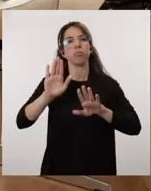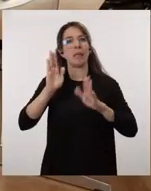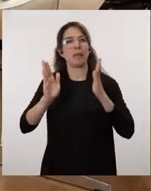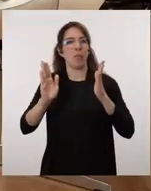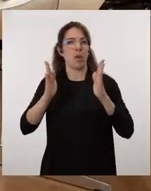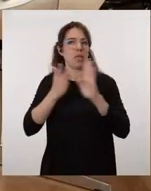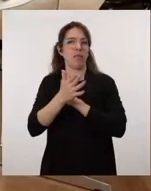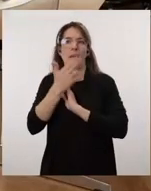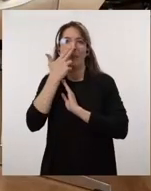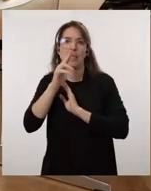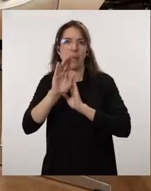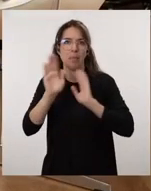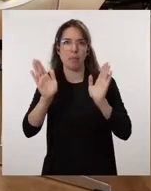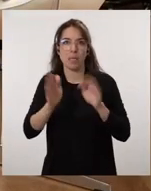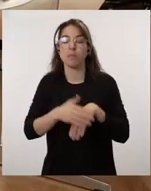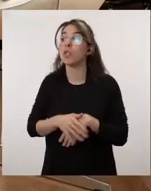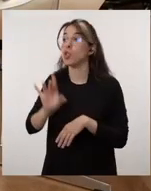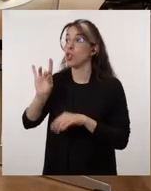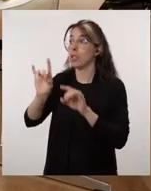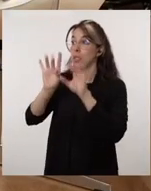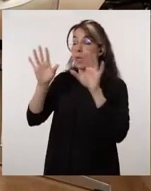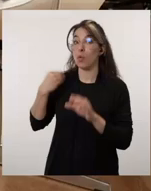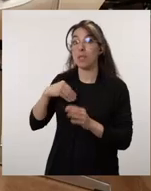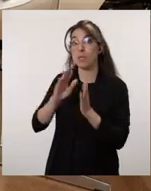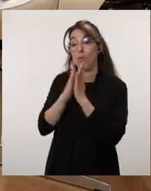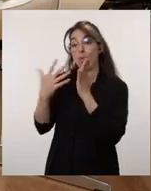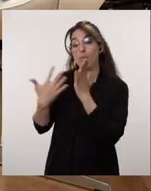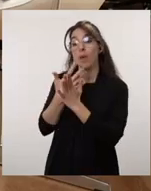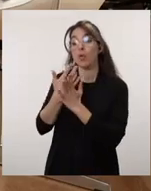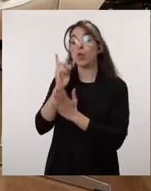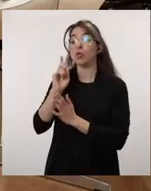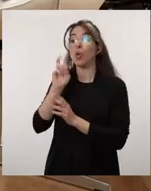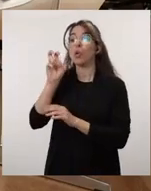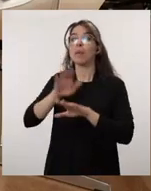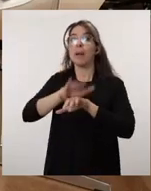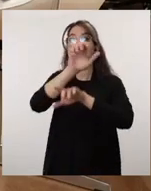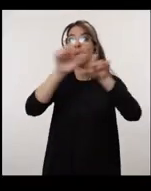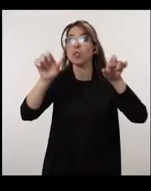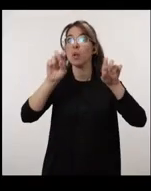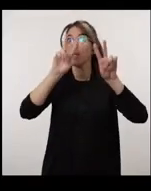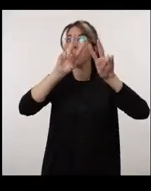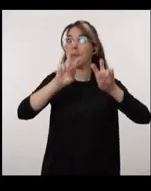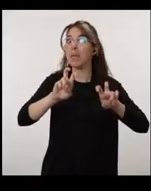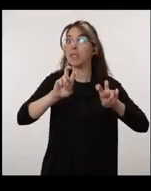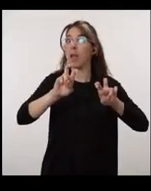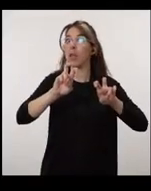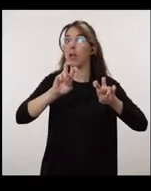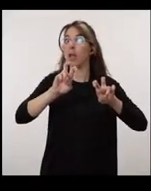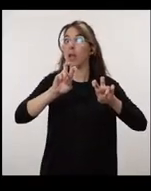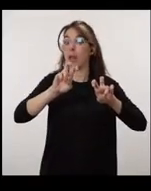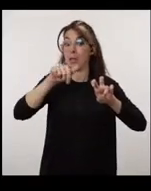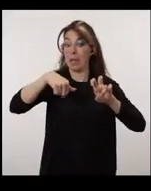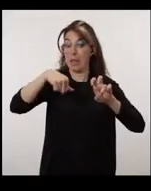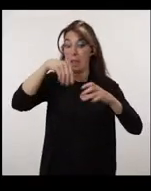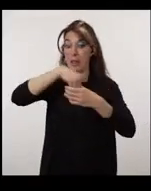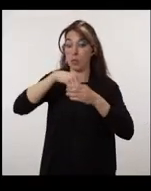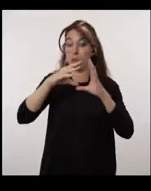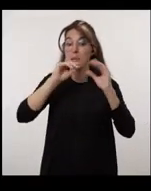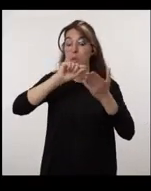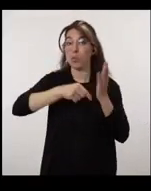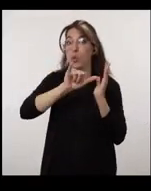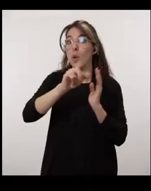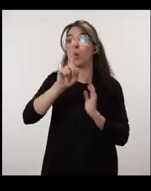que están de visita sí claro este manual no es sólo útil para los investigadores que están contratados en la universidad